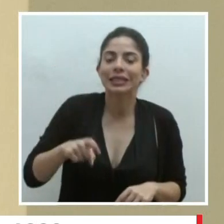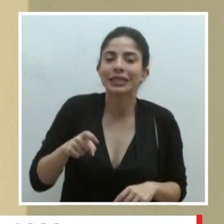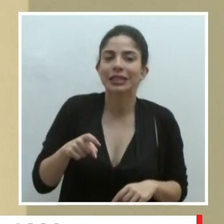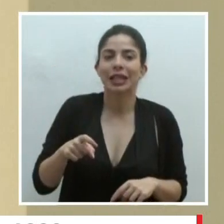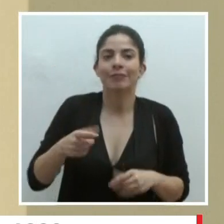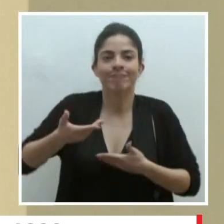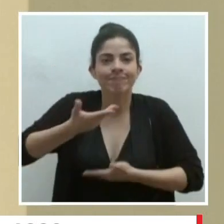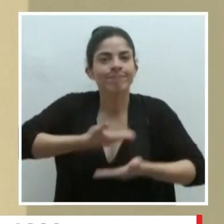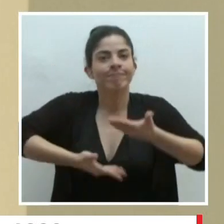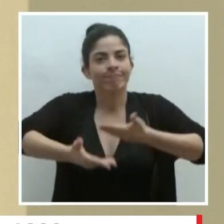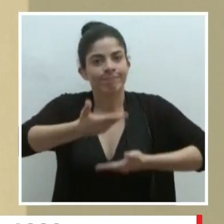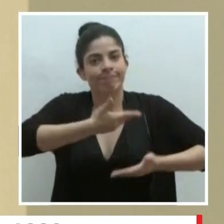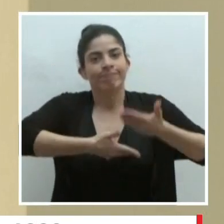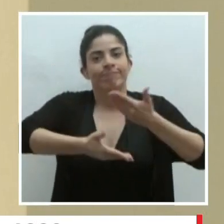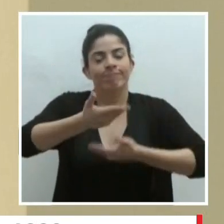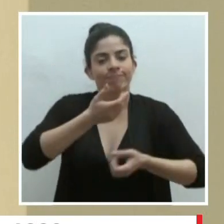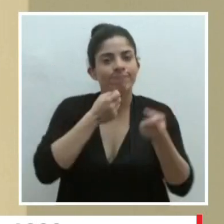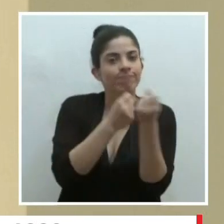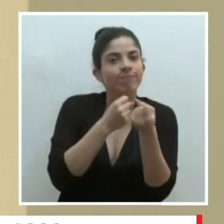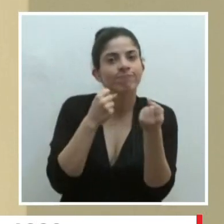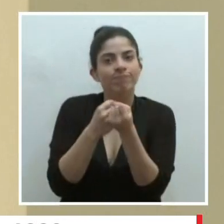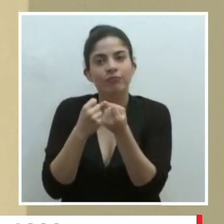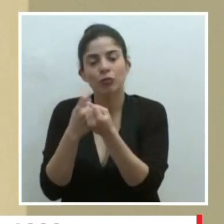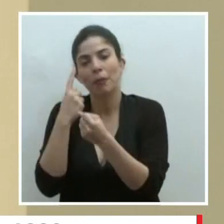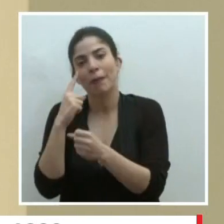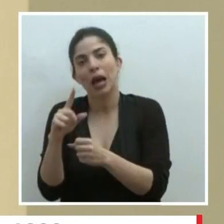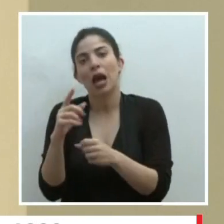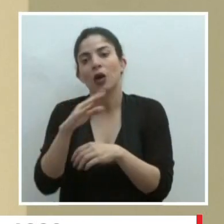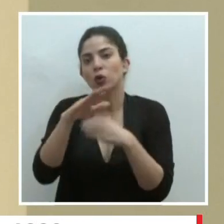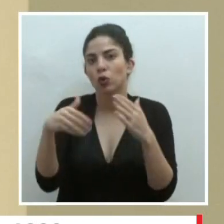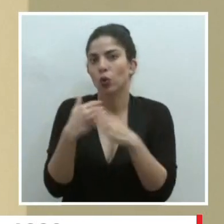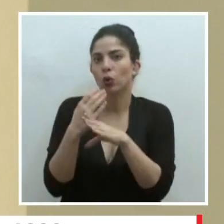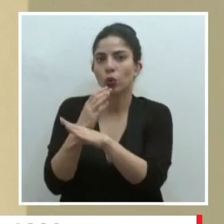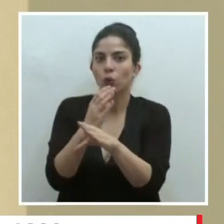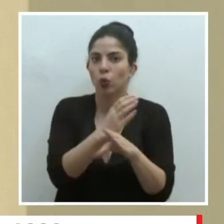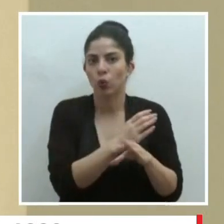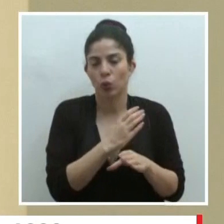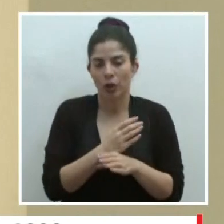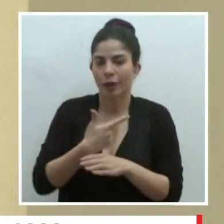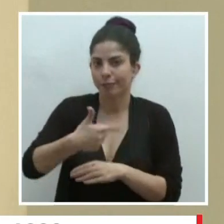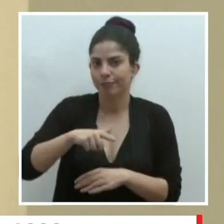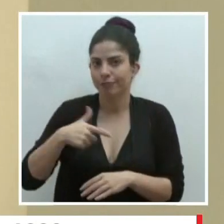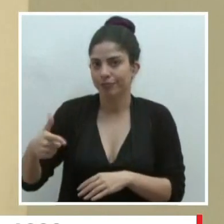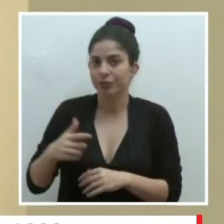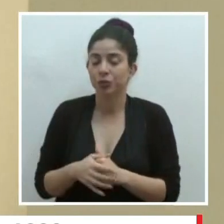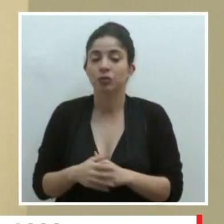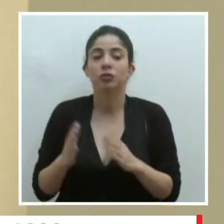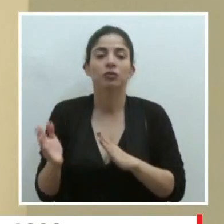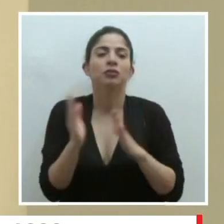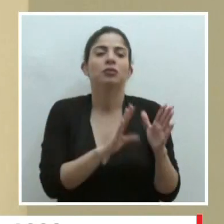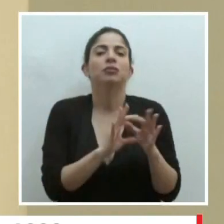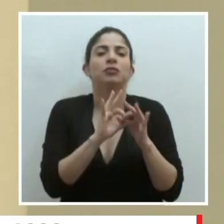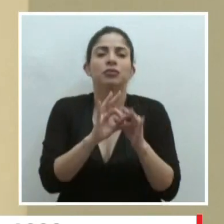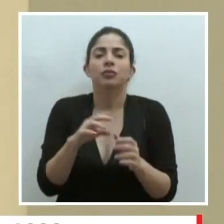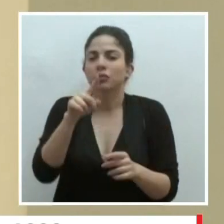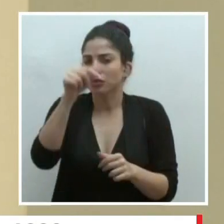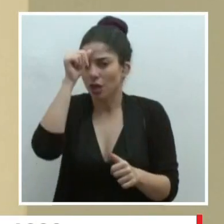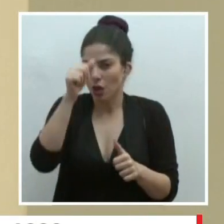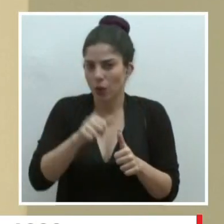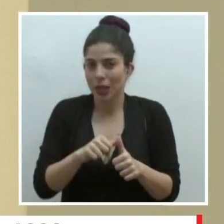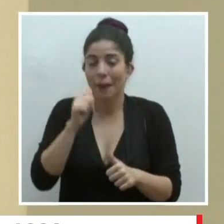estar colaborando, estar aportando para cuidarnos todos y todas. Con respecto, recordemos